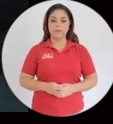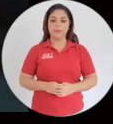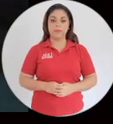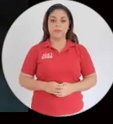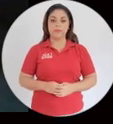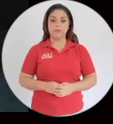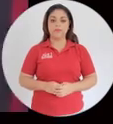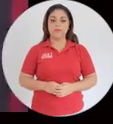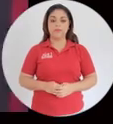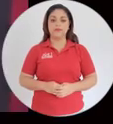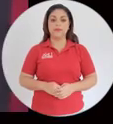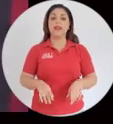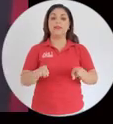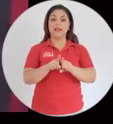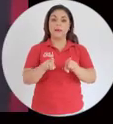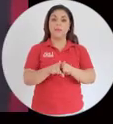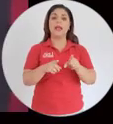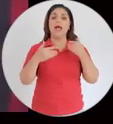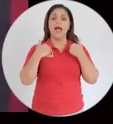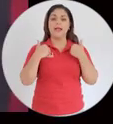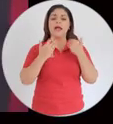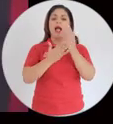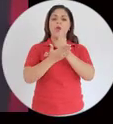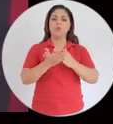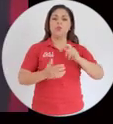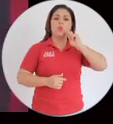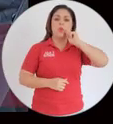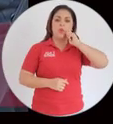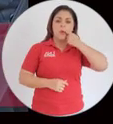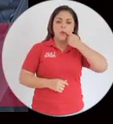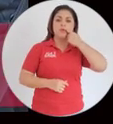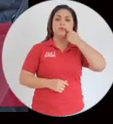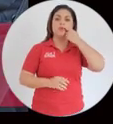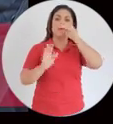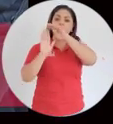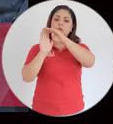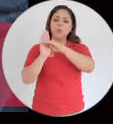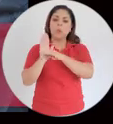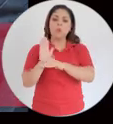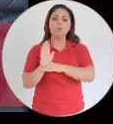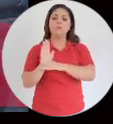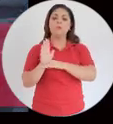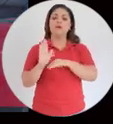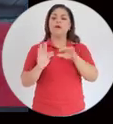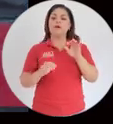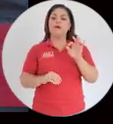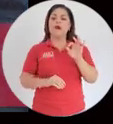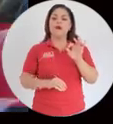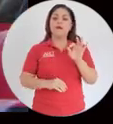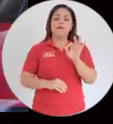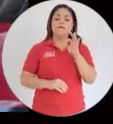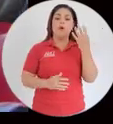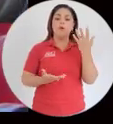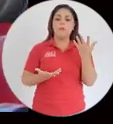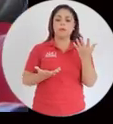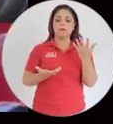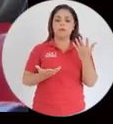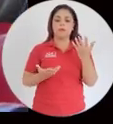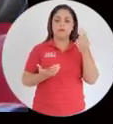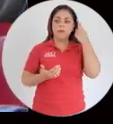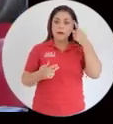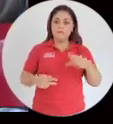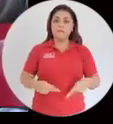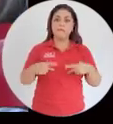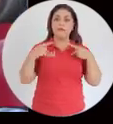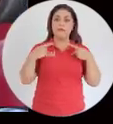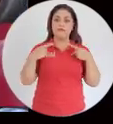una serie de códigos, protocolos y formas de hacer la vida con lo poco que se